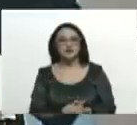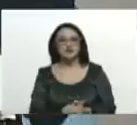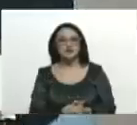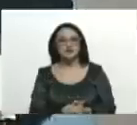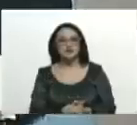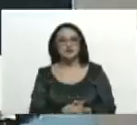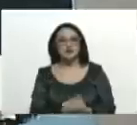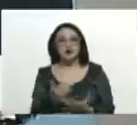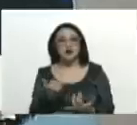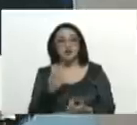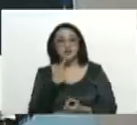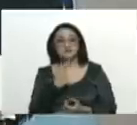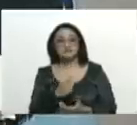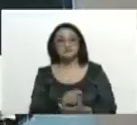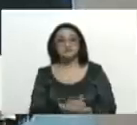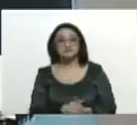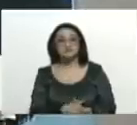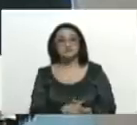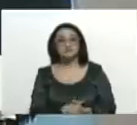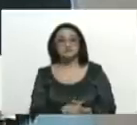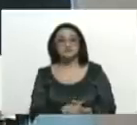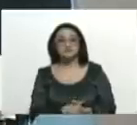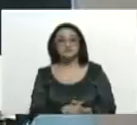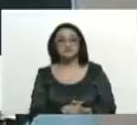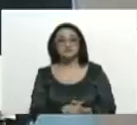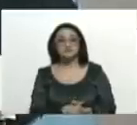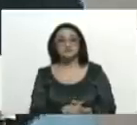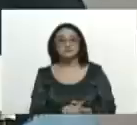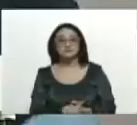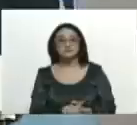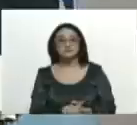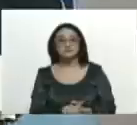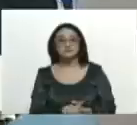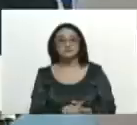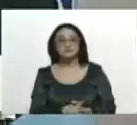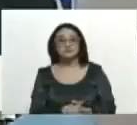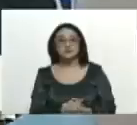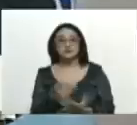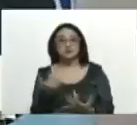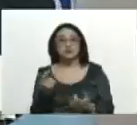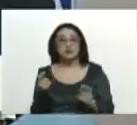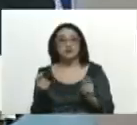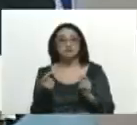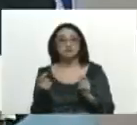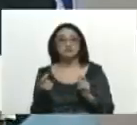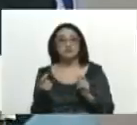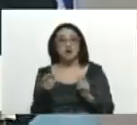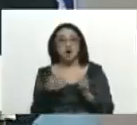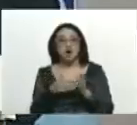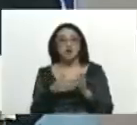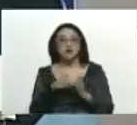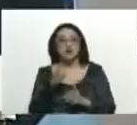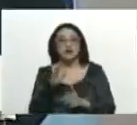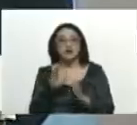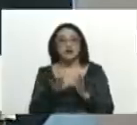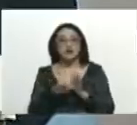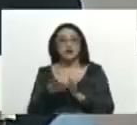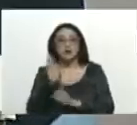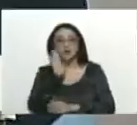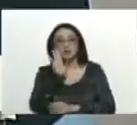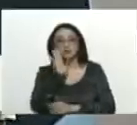quiero destacar que en este combate sin cuartel contra la corrupción